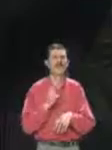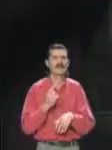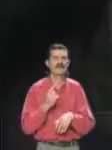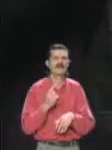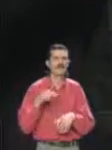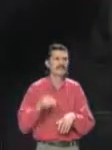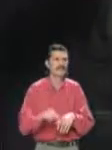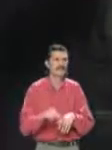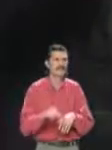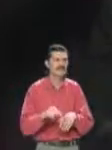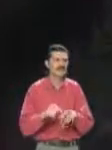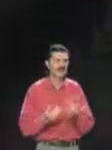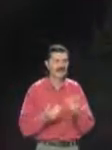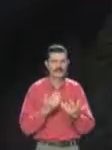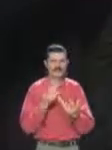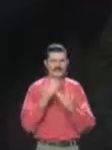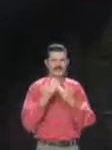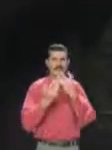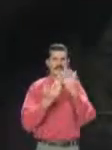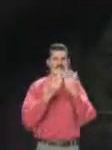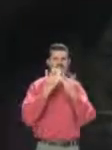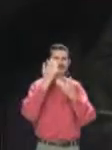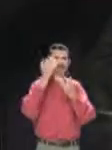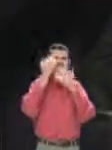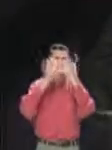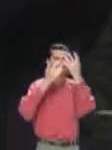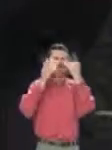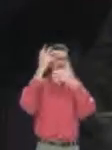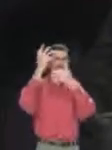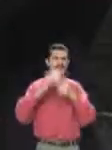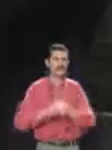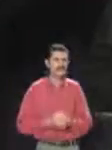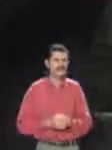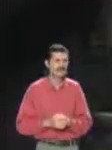Ha de ser porque está en este perol nuevo. ¡Elfo!